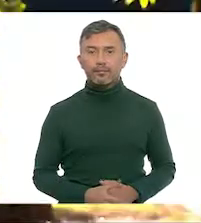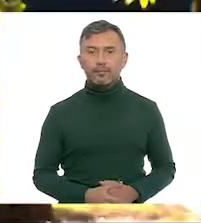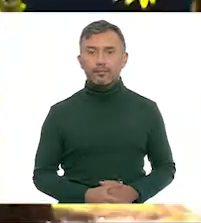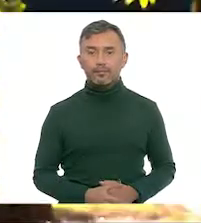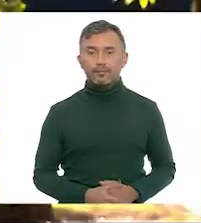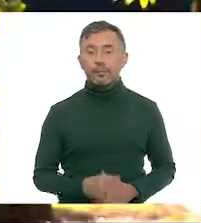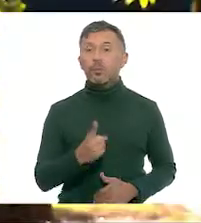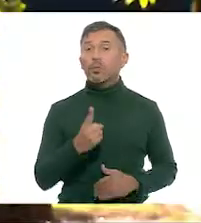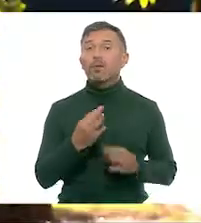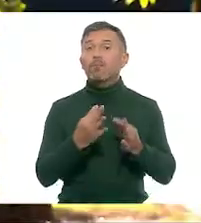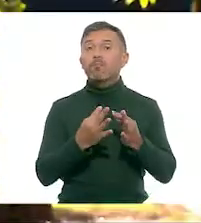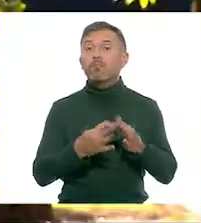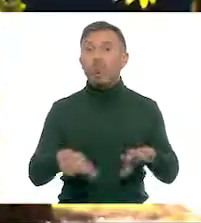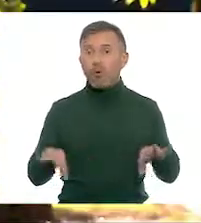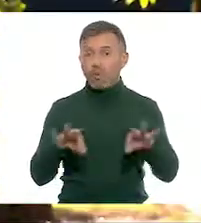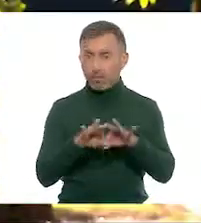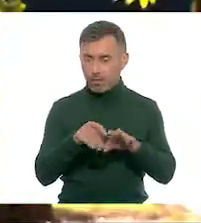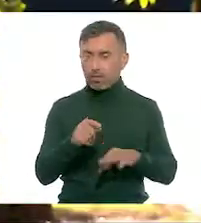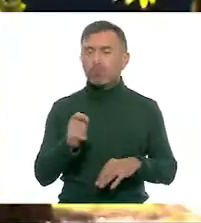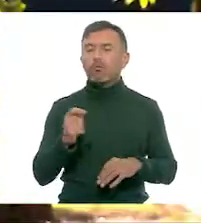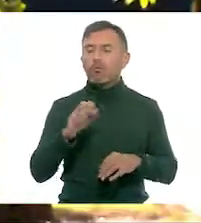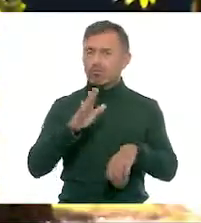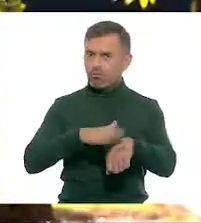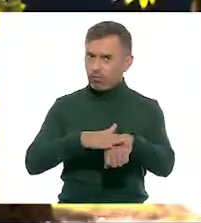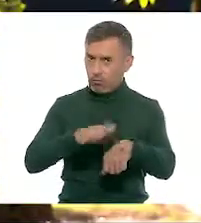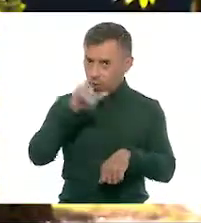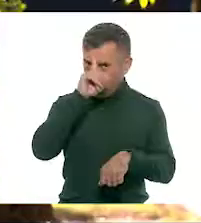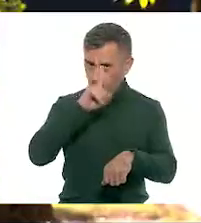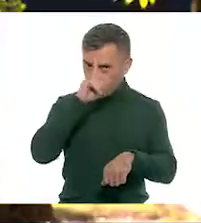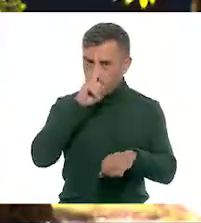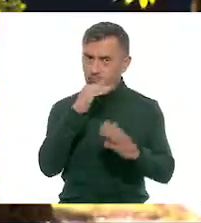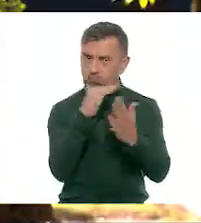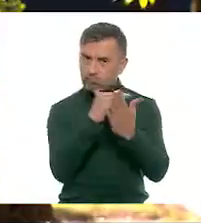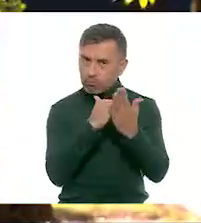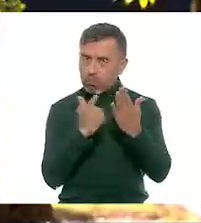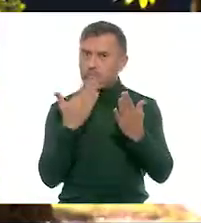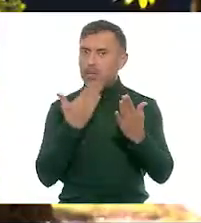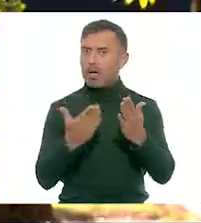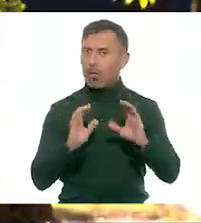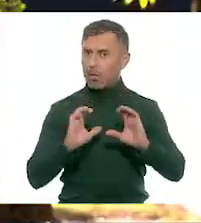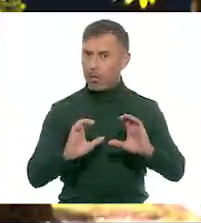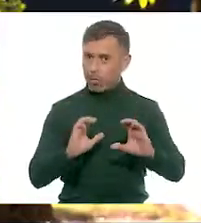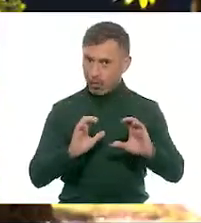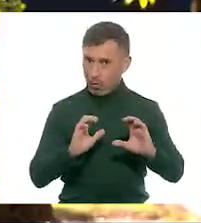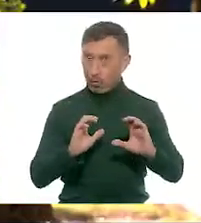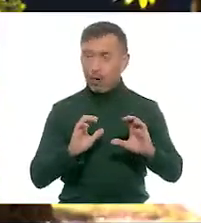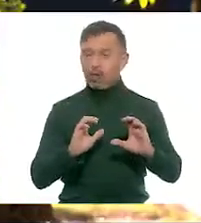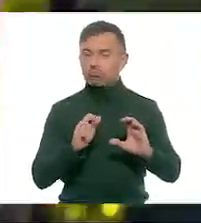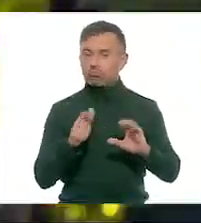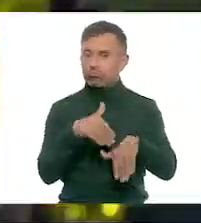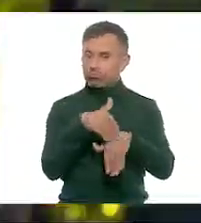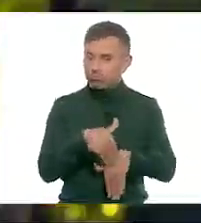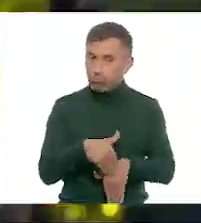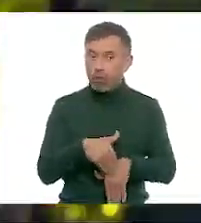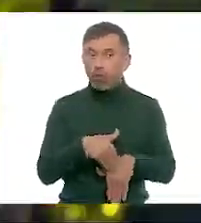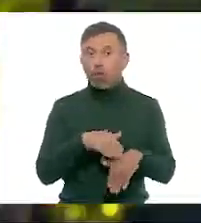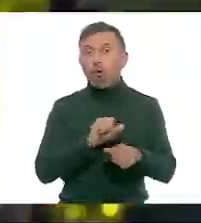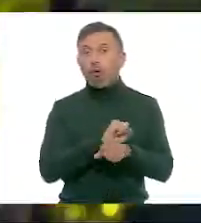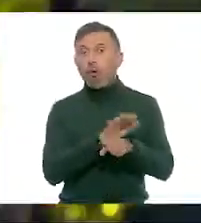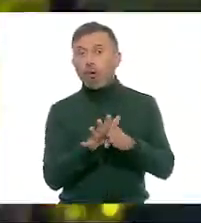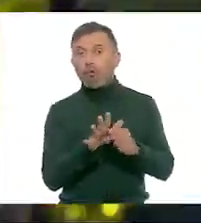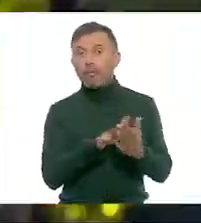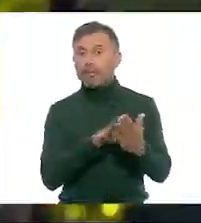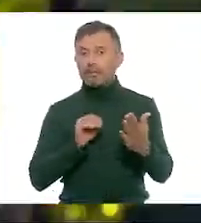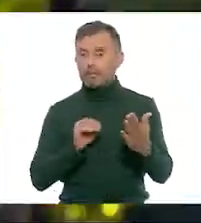Es muy importante continuar con las recomendaciones para evitar contagios de COVID. Trata de